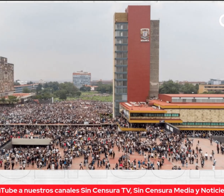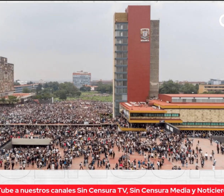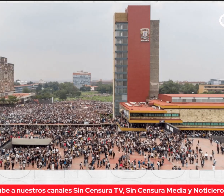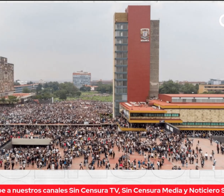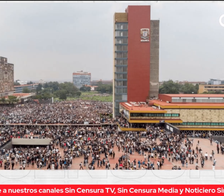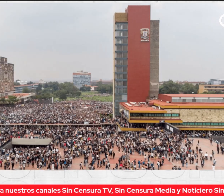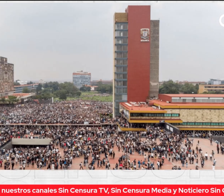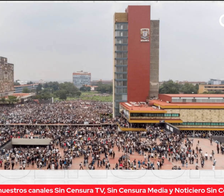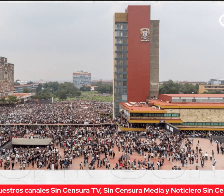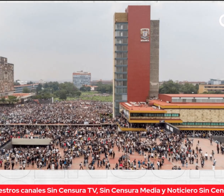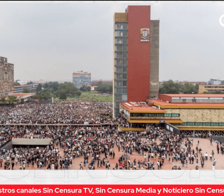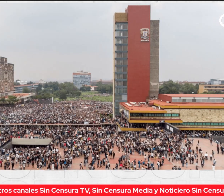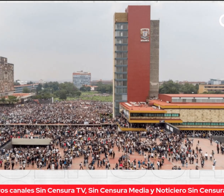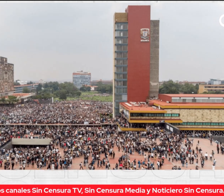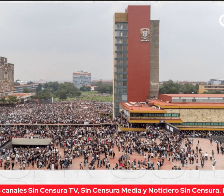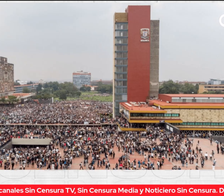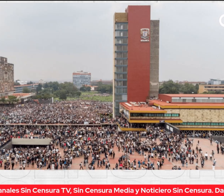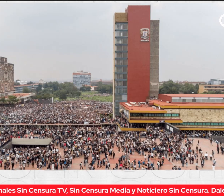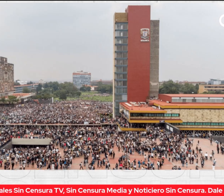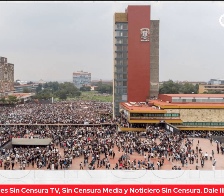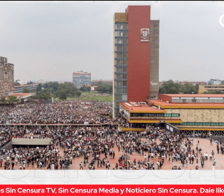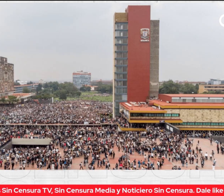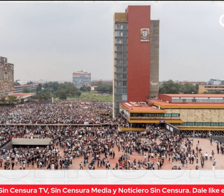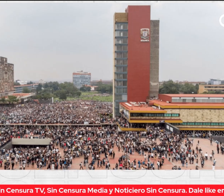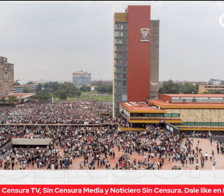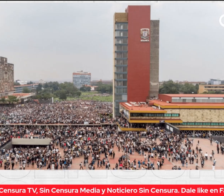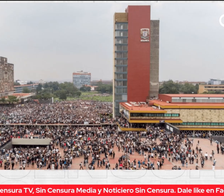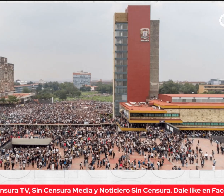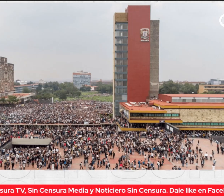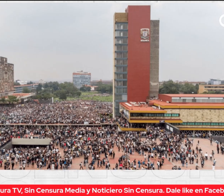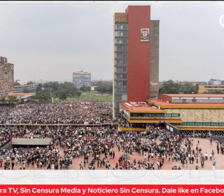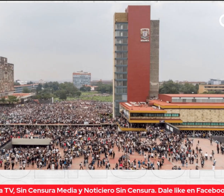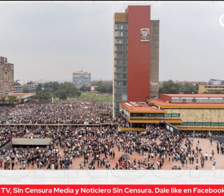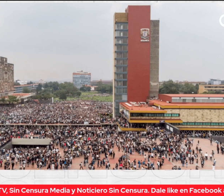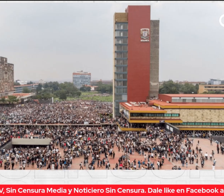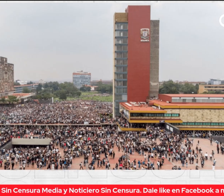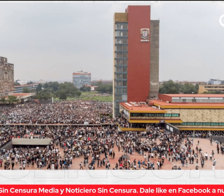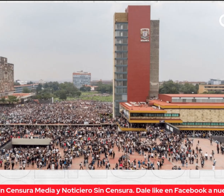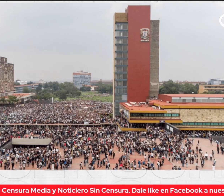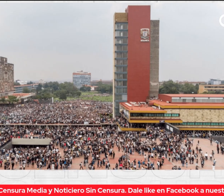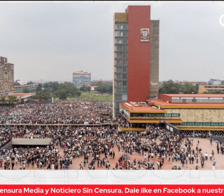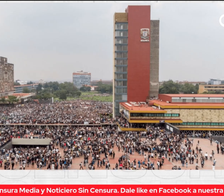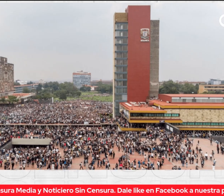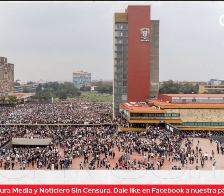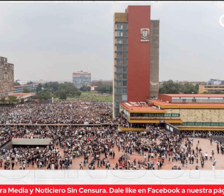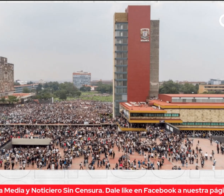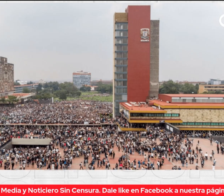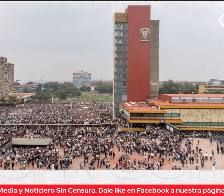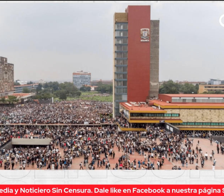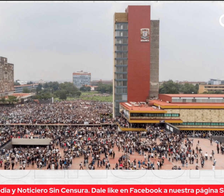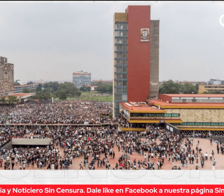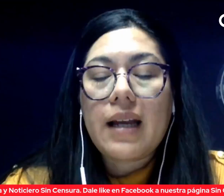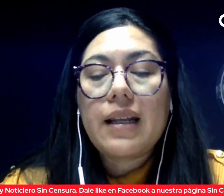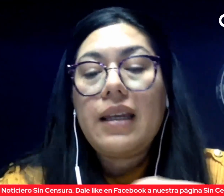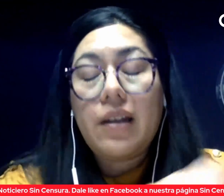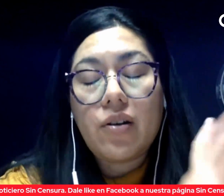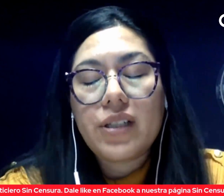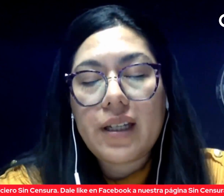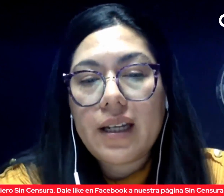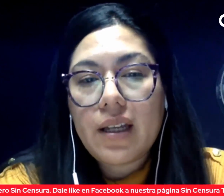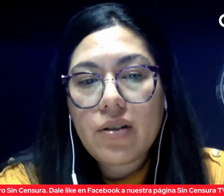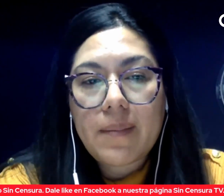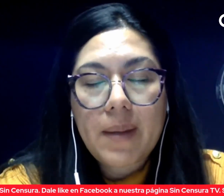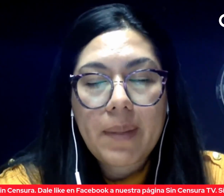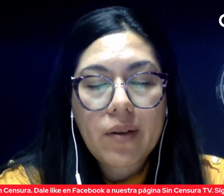que justamente es el de los abogados, son los que se van a disputar pues llegar, y